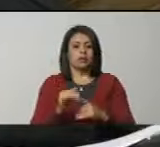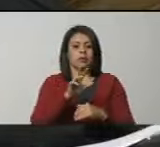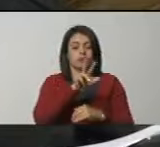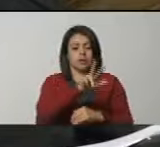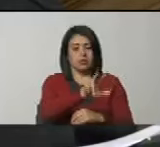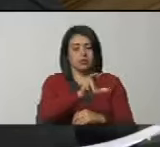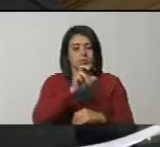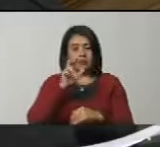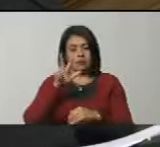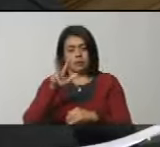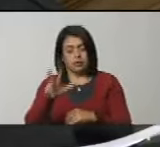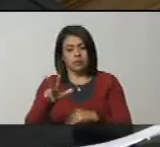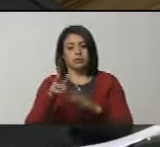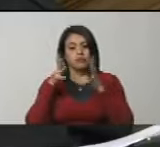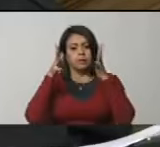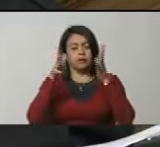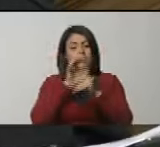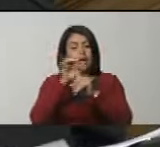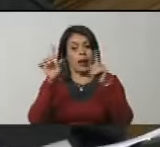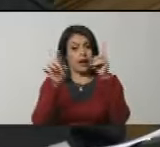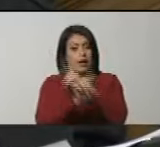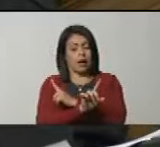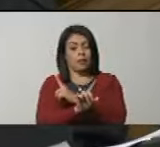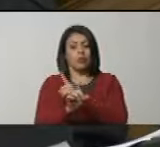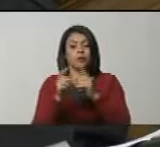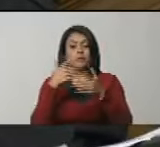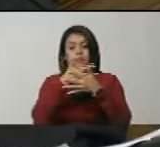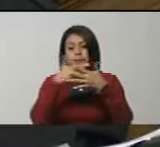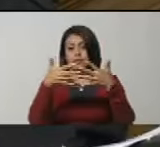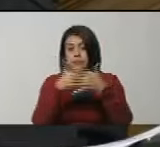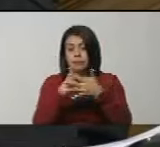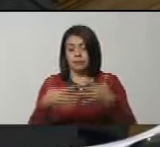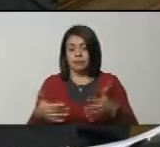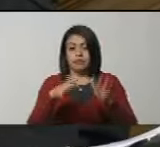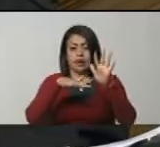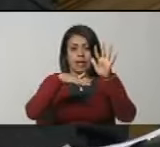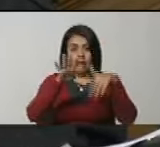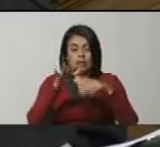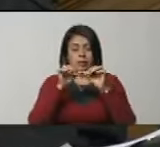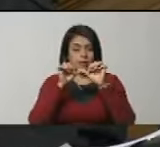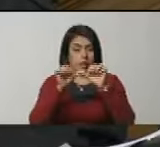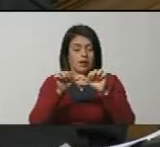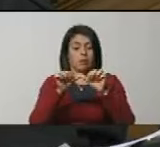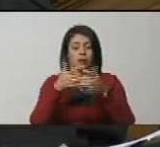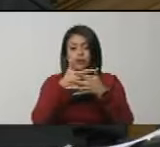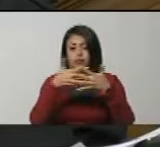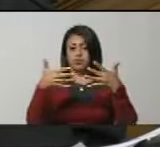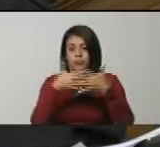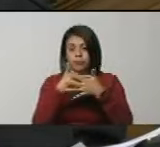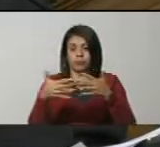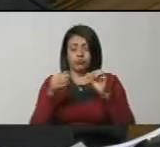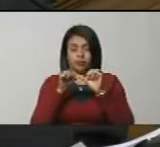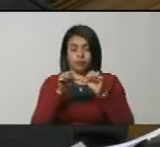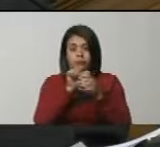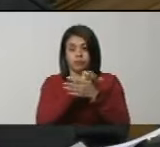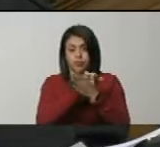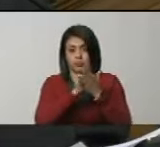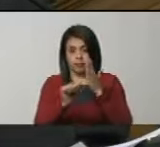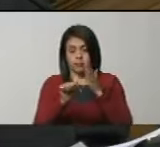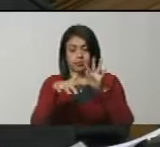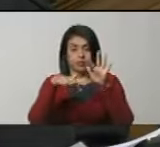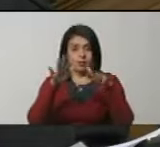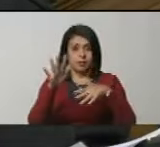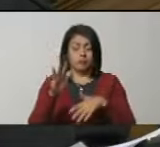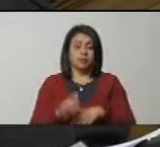Trigésimo tercero. Se sugiere aprobar sin modificación el contenido del artículo 15, quedando redactado en los siguientes términos. Artículo